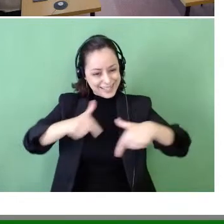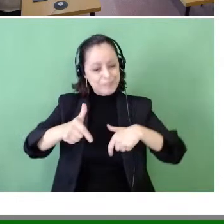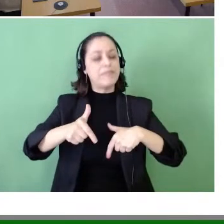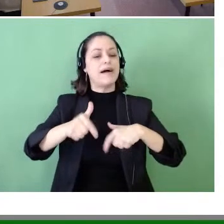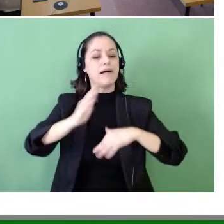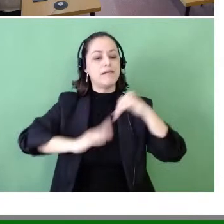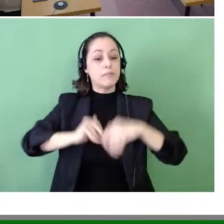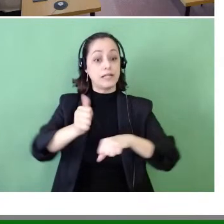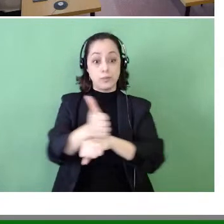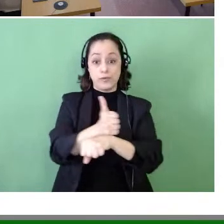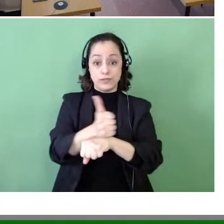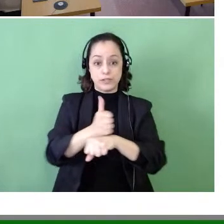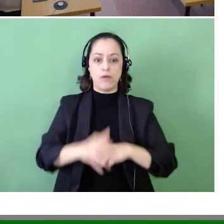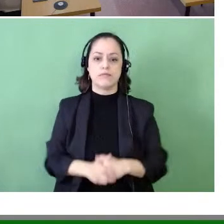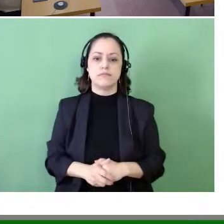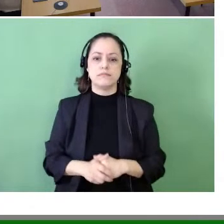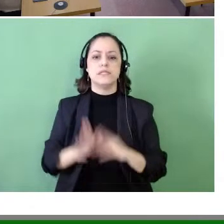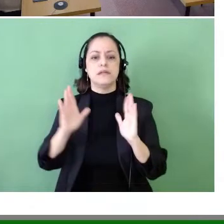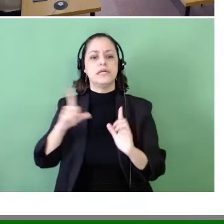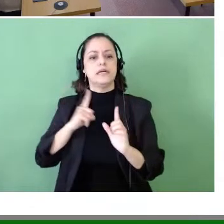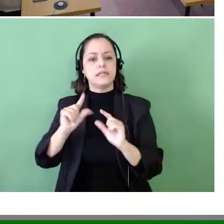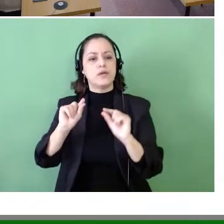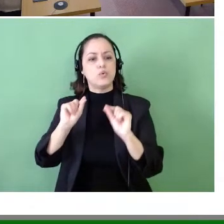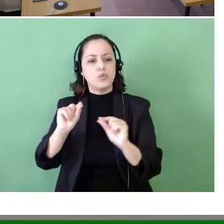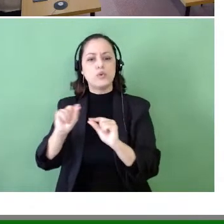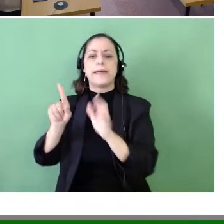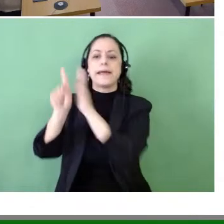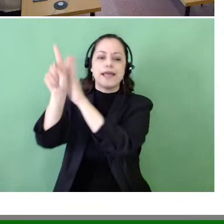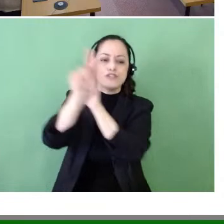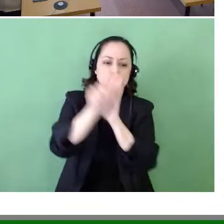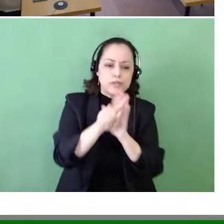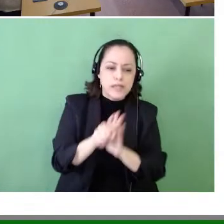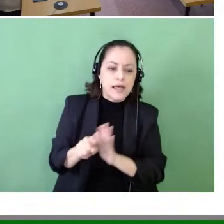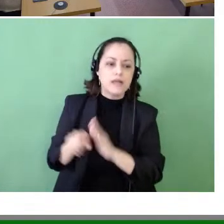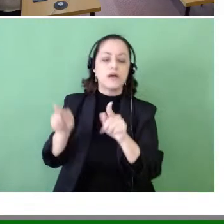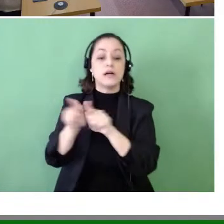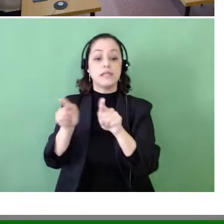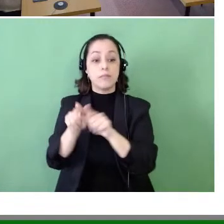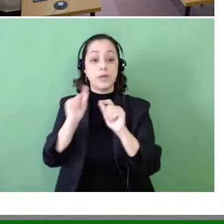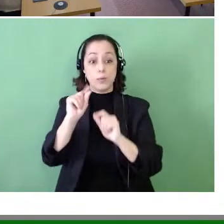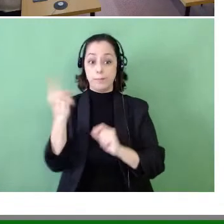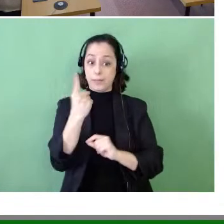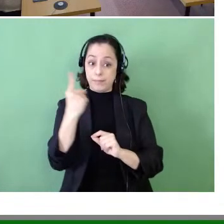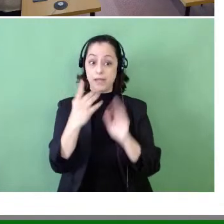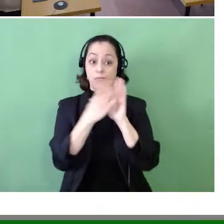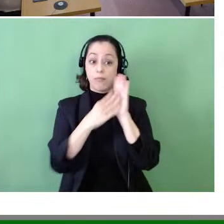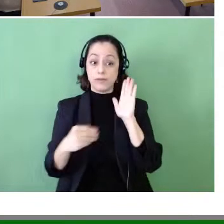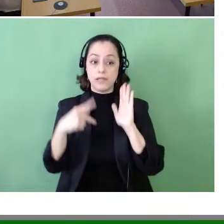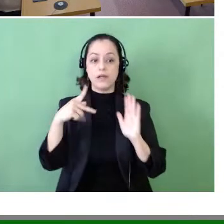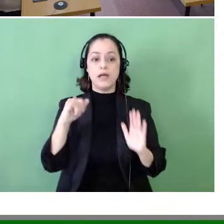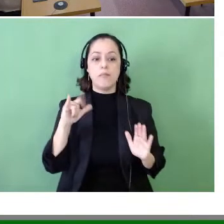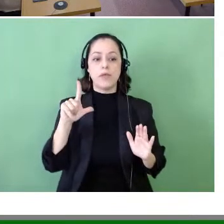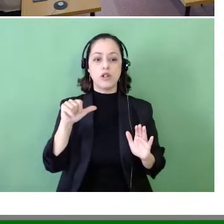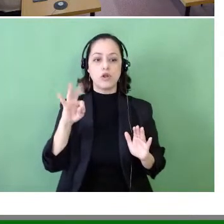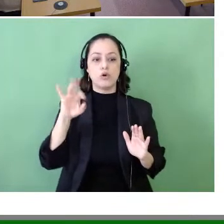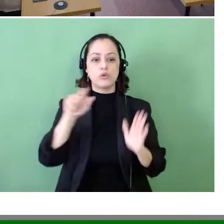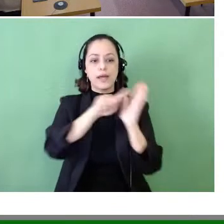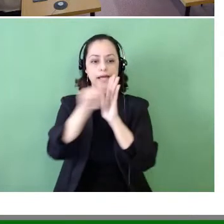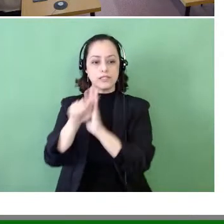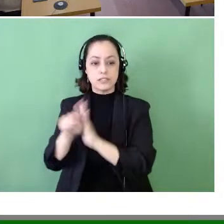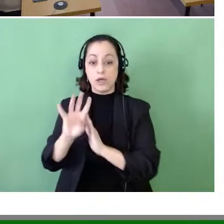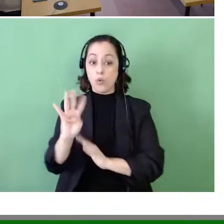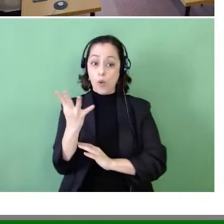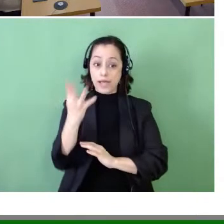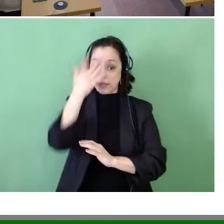objetivo, hicimos todo el cuestionario, aplicamos una prueba piloto con 4 personas que nos contestaron, y